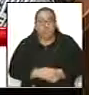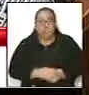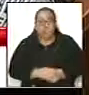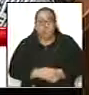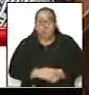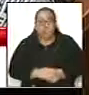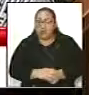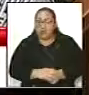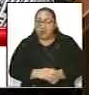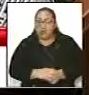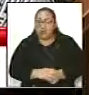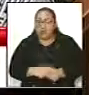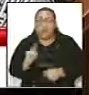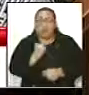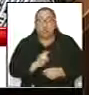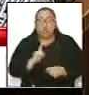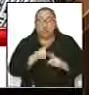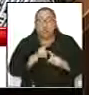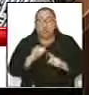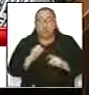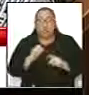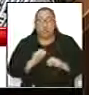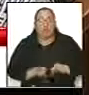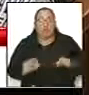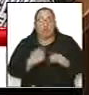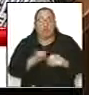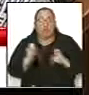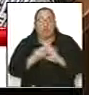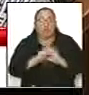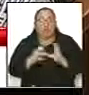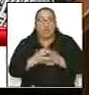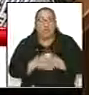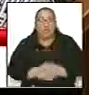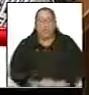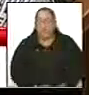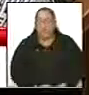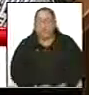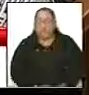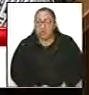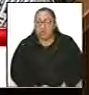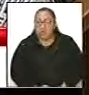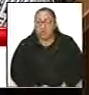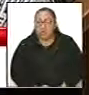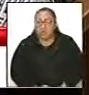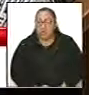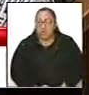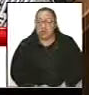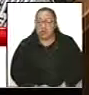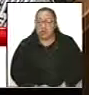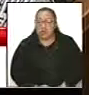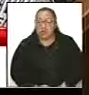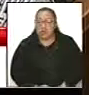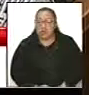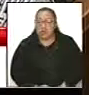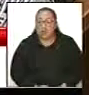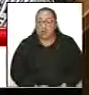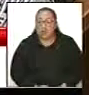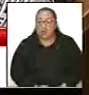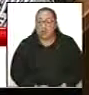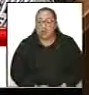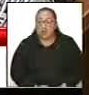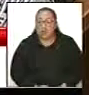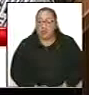usuario final, utilizar tecnología inalámbrica, que es como se están implementando todas estas redes.